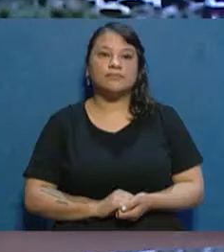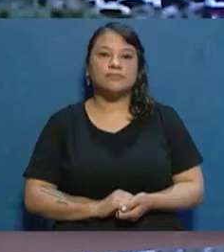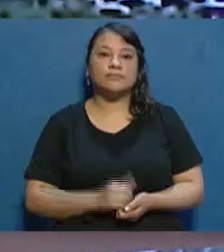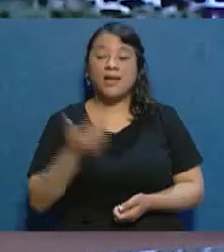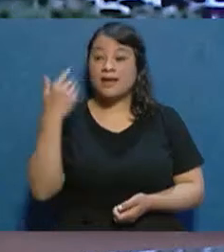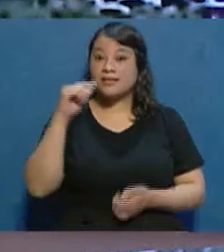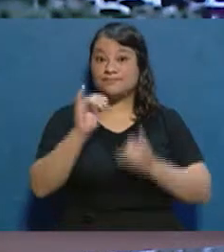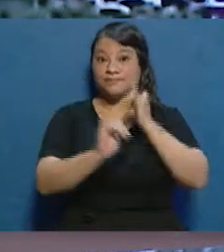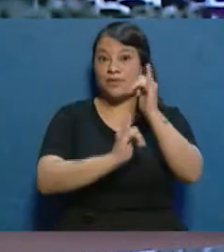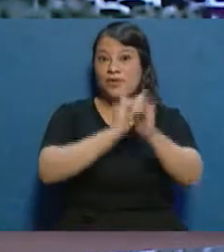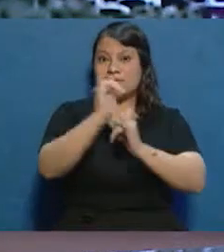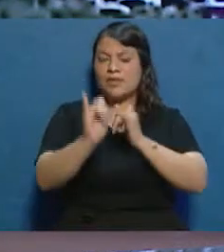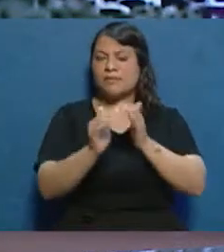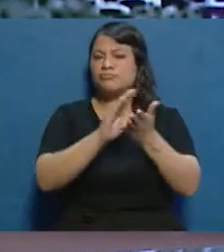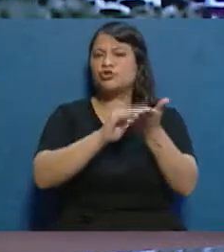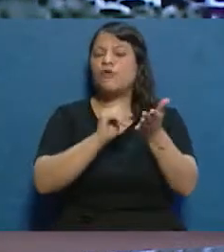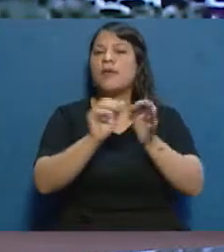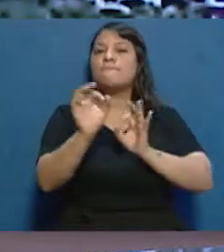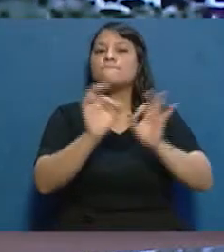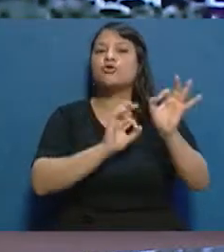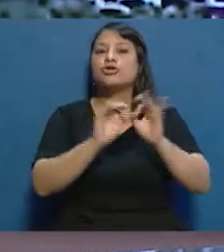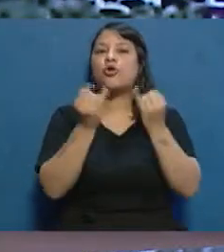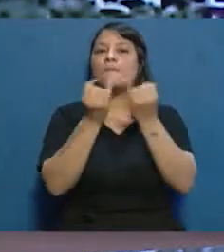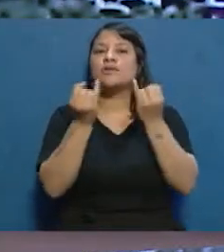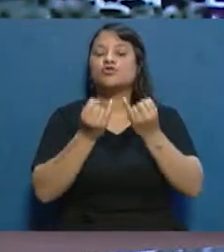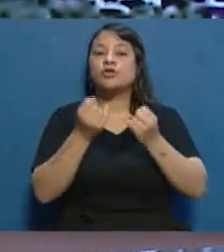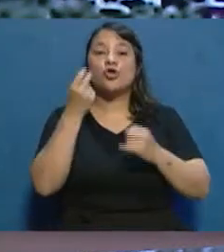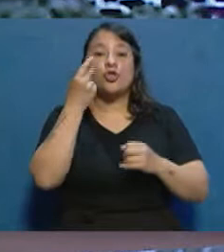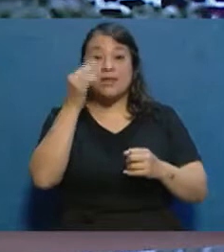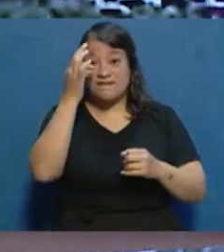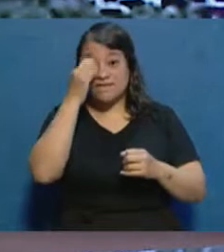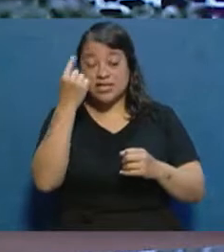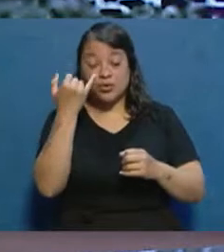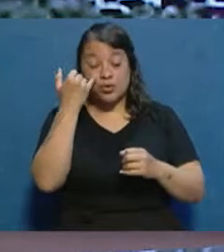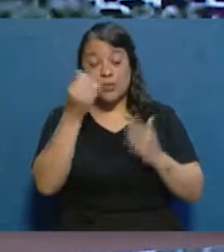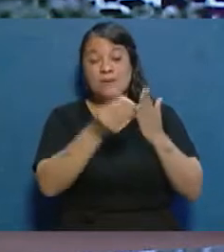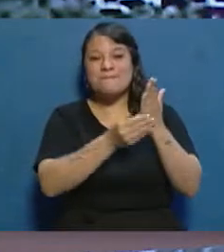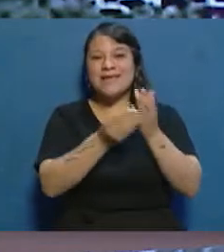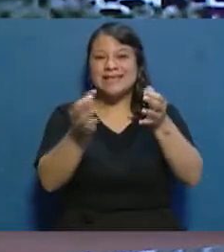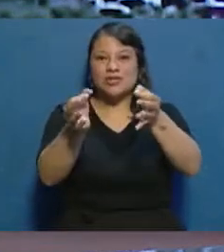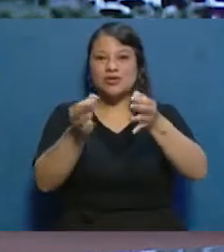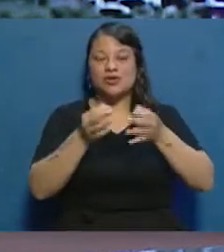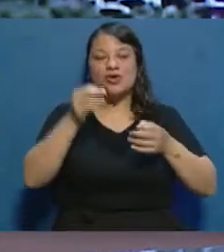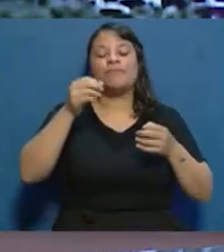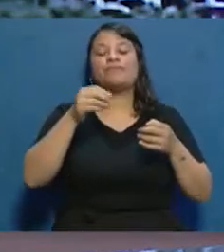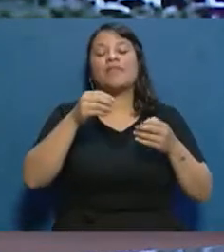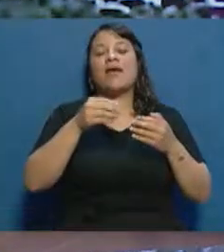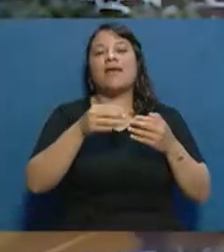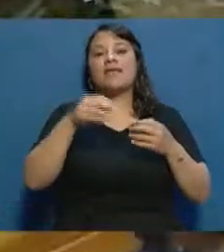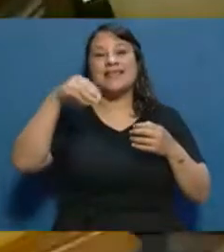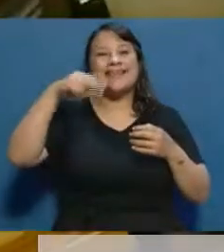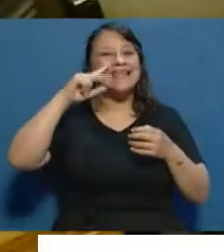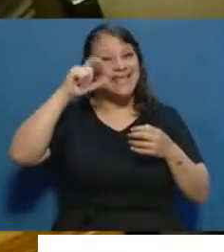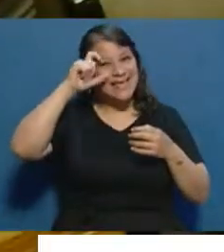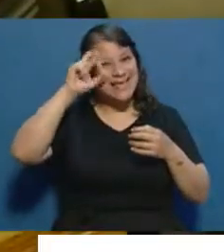Recién le contábamos sobre el proyecto de presupuesto 2021 que había sido presentado por el ministro Lisandro Nieri en la legislatura